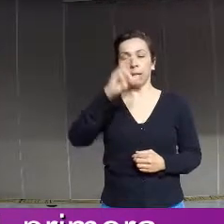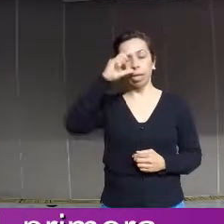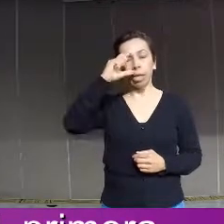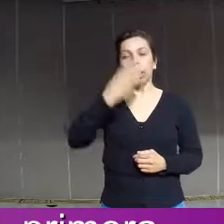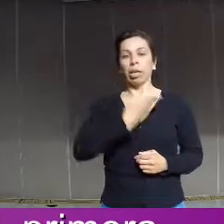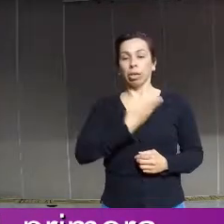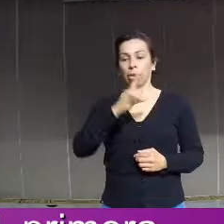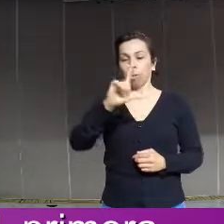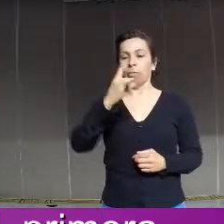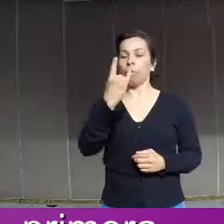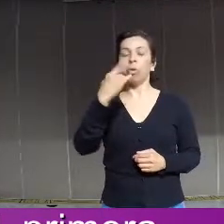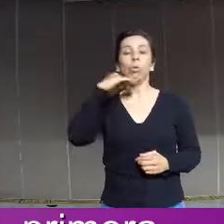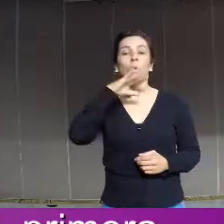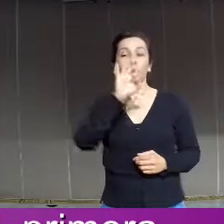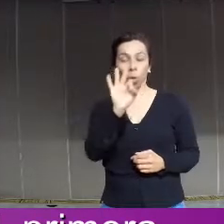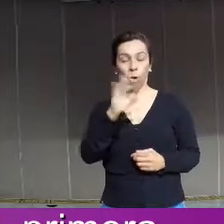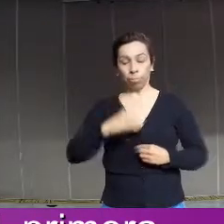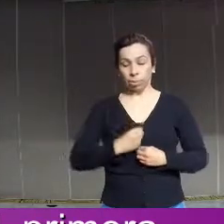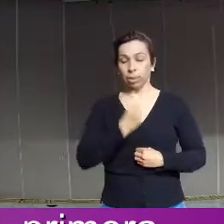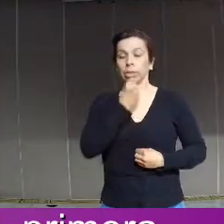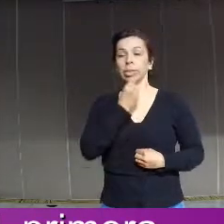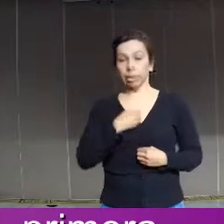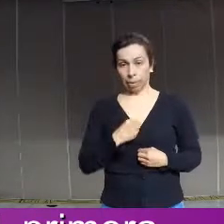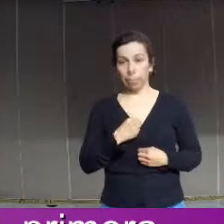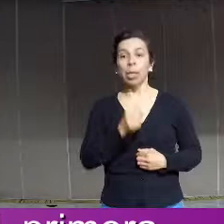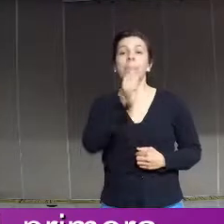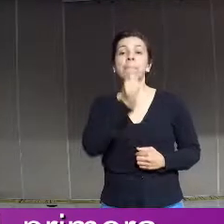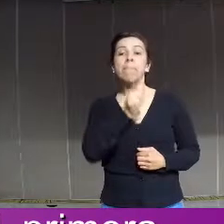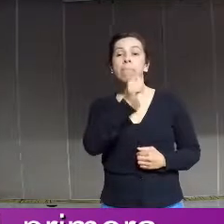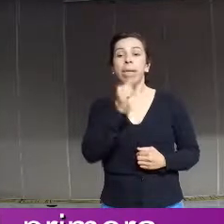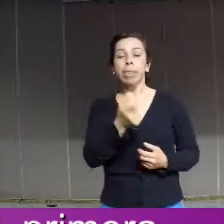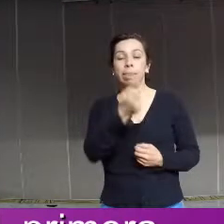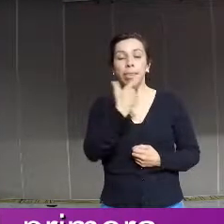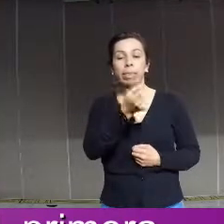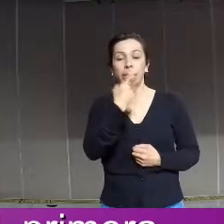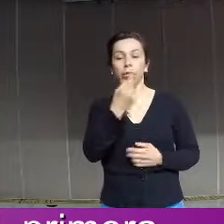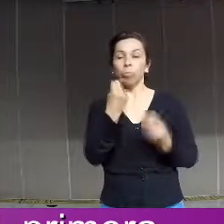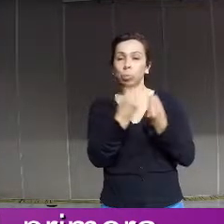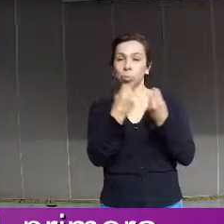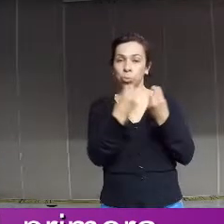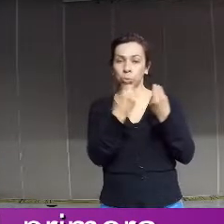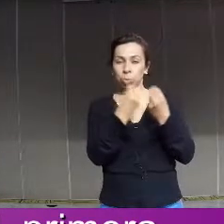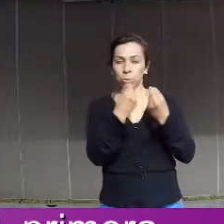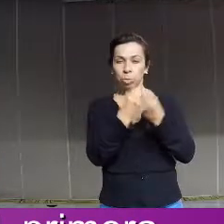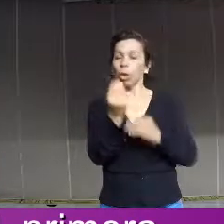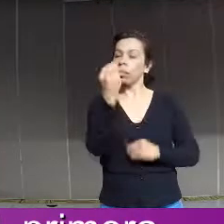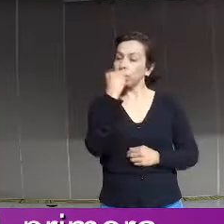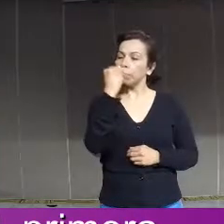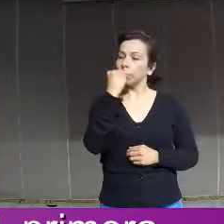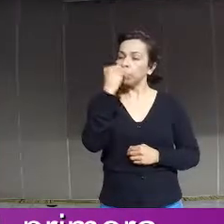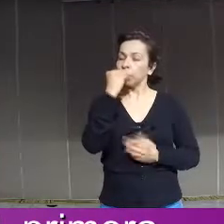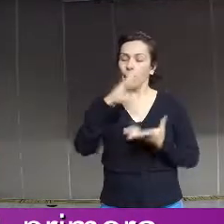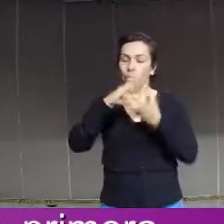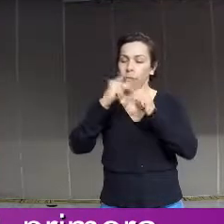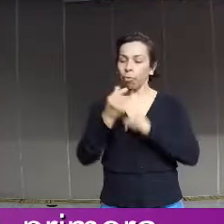gastroesofágico, no solamente por la cantidad de medicamentos que toman, ¿sí?, sino por esta alteración